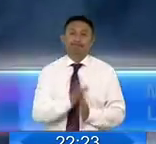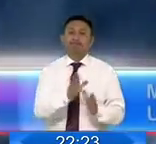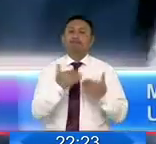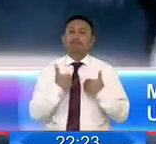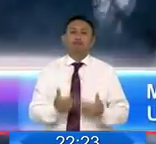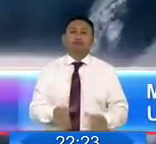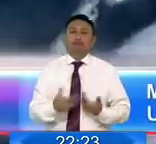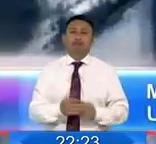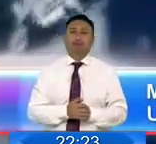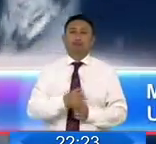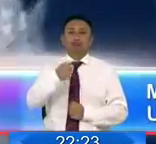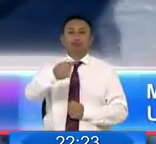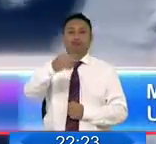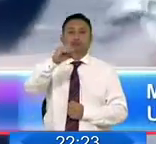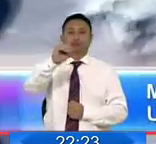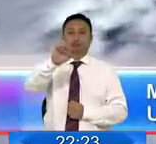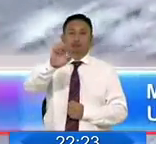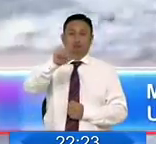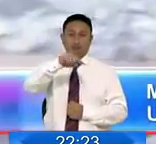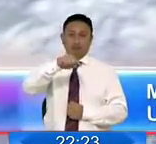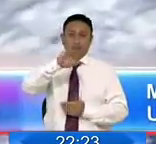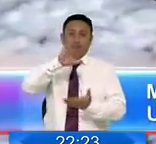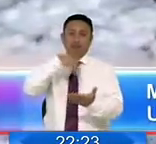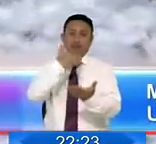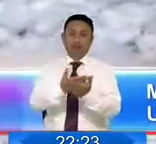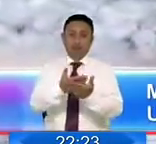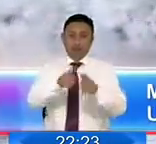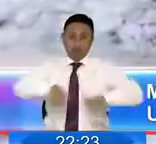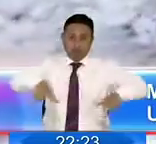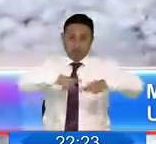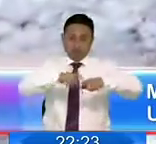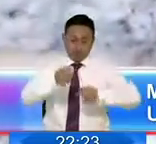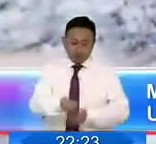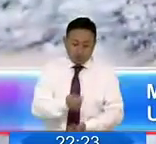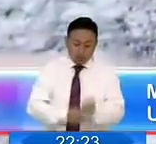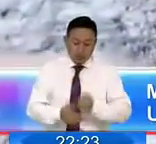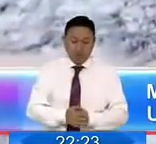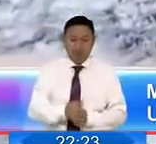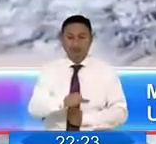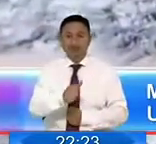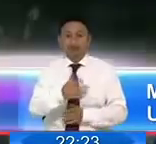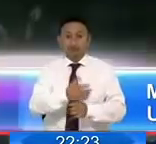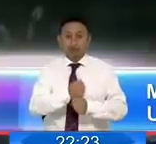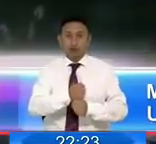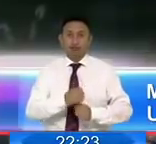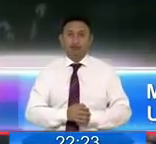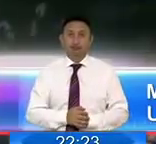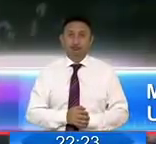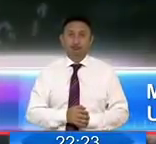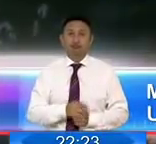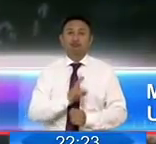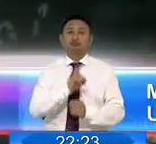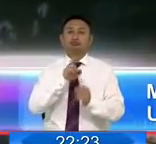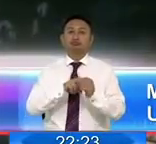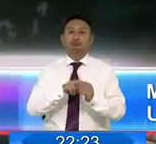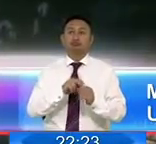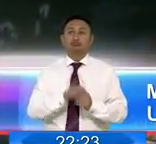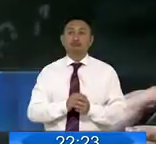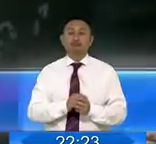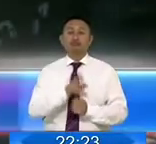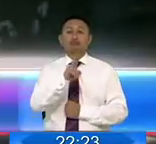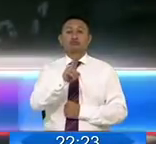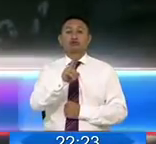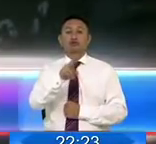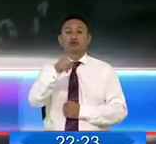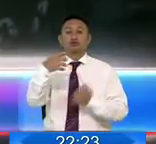hizo presente el Grupo de Operaciones Especiales GOE de Quito y un amplio contingente de seguridad. Participamos dos unidades de aquí del GOE de